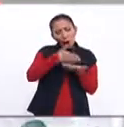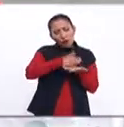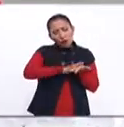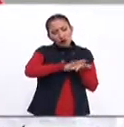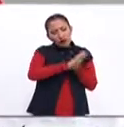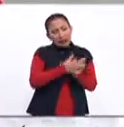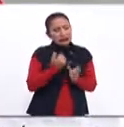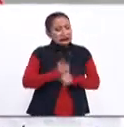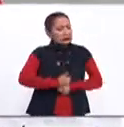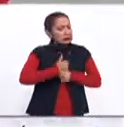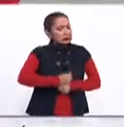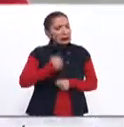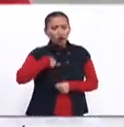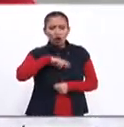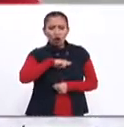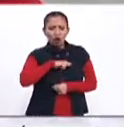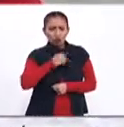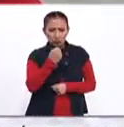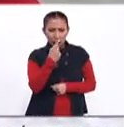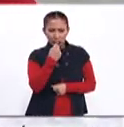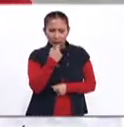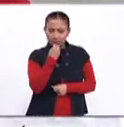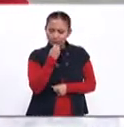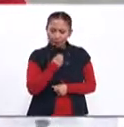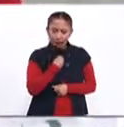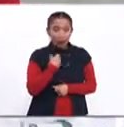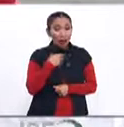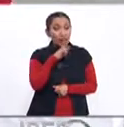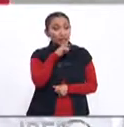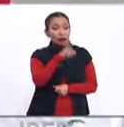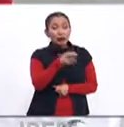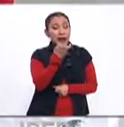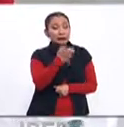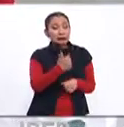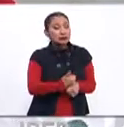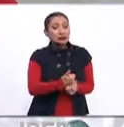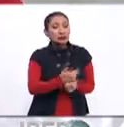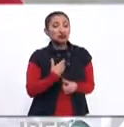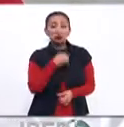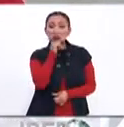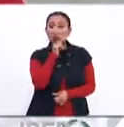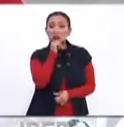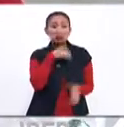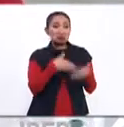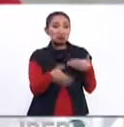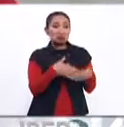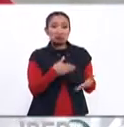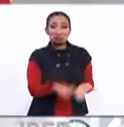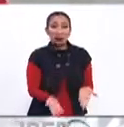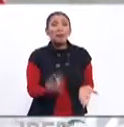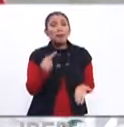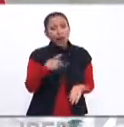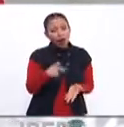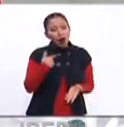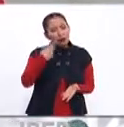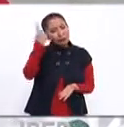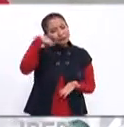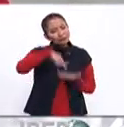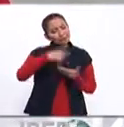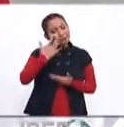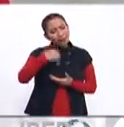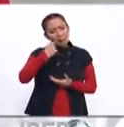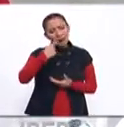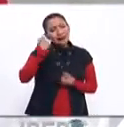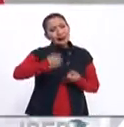modernidad exigía un sacrificio, el de nosotros mismos. Es conocido el resultado de ese sacrificio. Todavía no somos modernos, pero ahora andamos en búsqueda